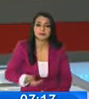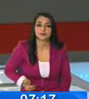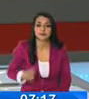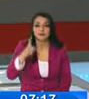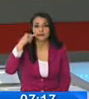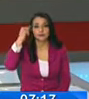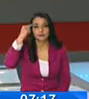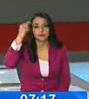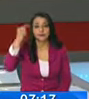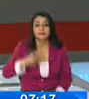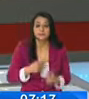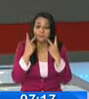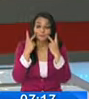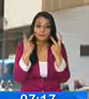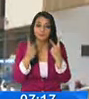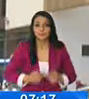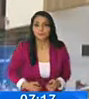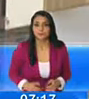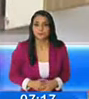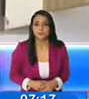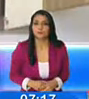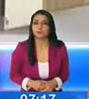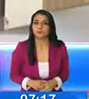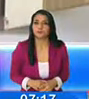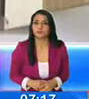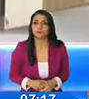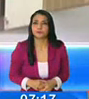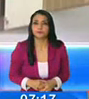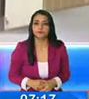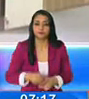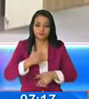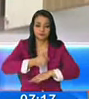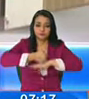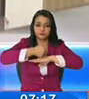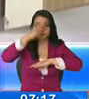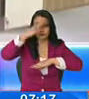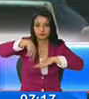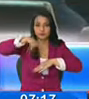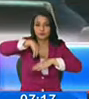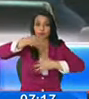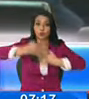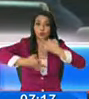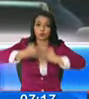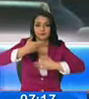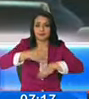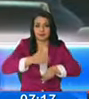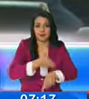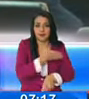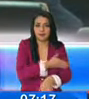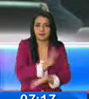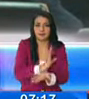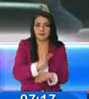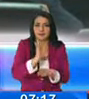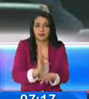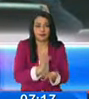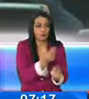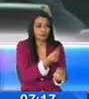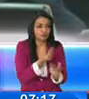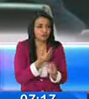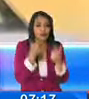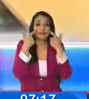Correa Delgado. Miremos. La Corte Nacional de Justicia recibió los testimonios anticipados solicitados por la